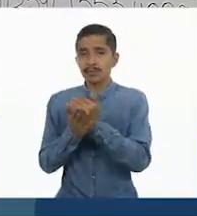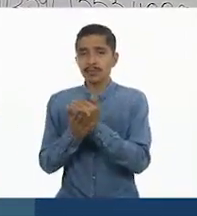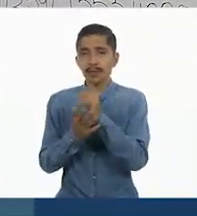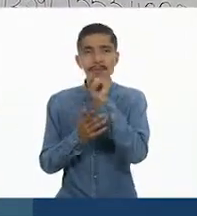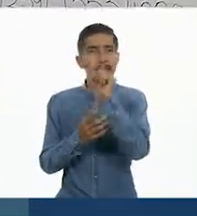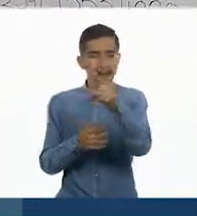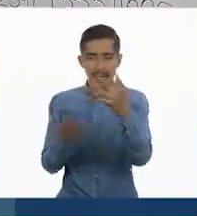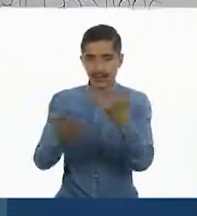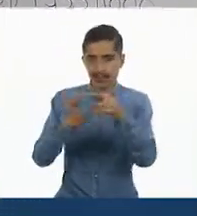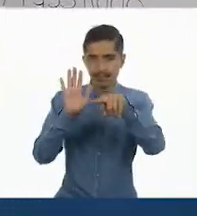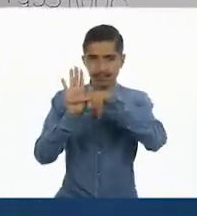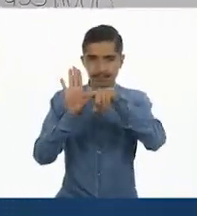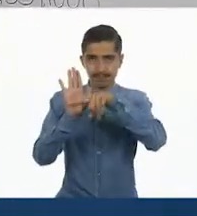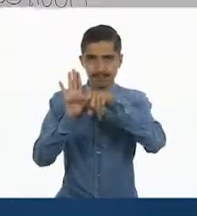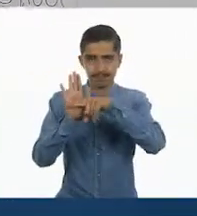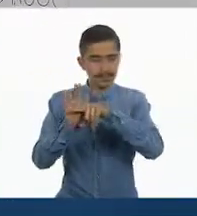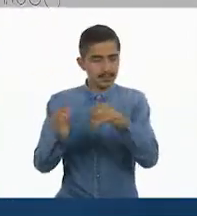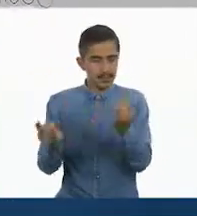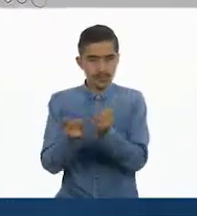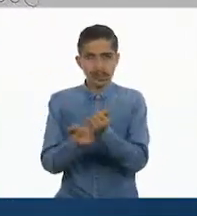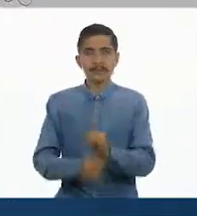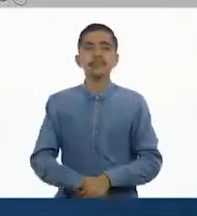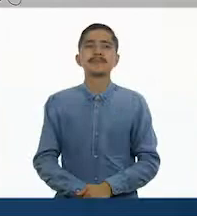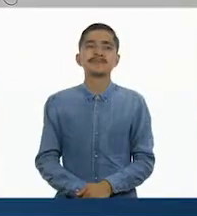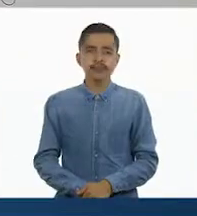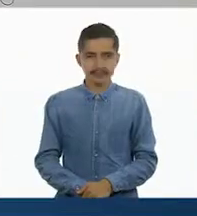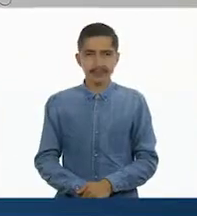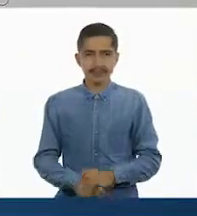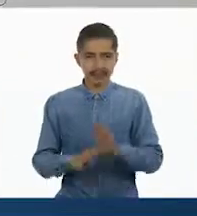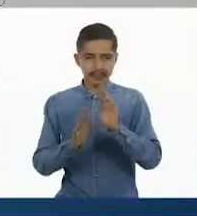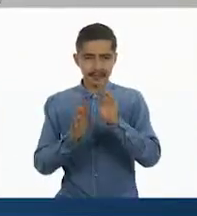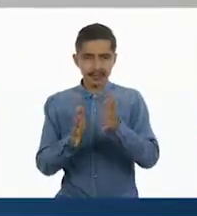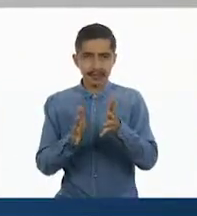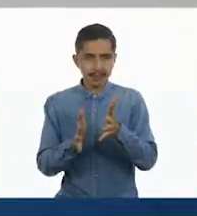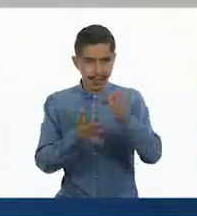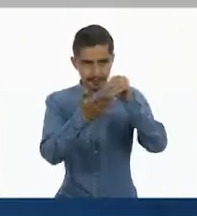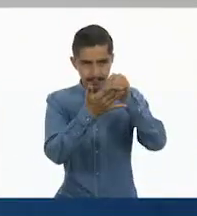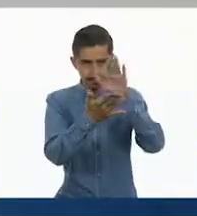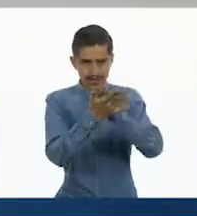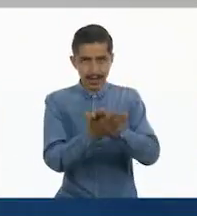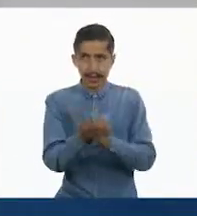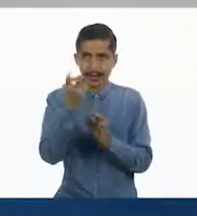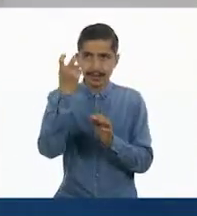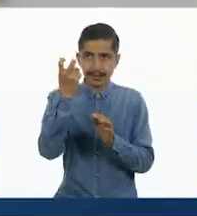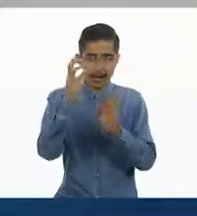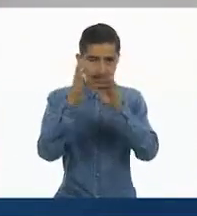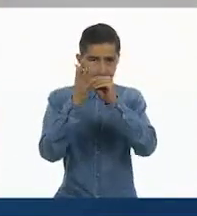resta. Muy bien. Entonces ya tenemos estos datos. Ya.